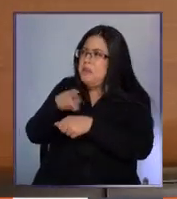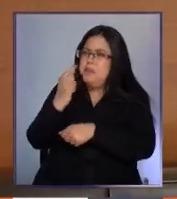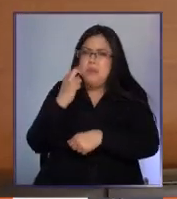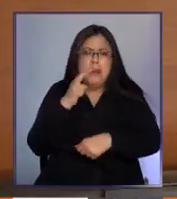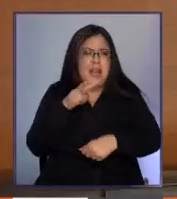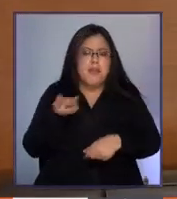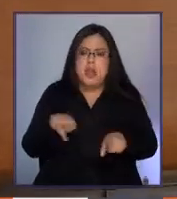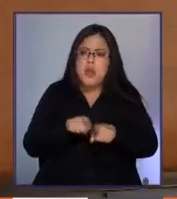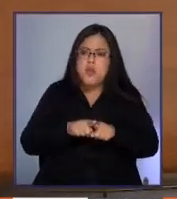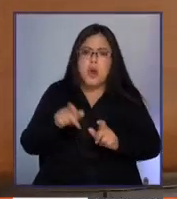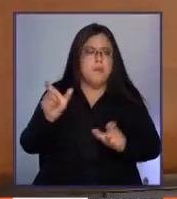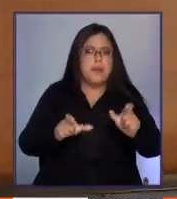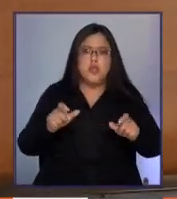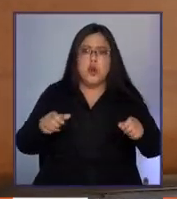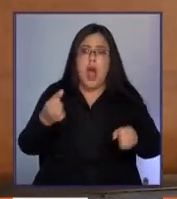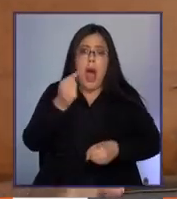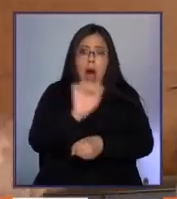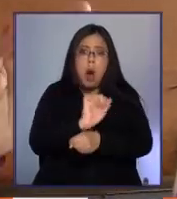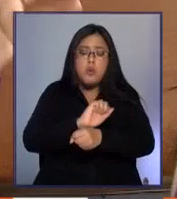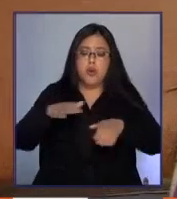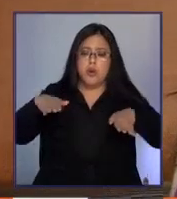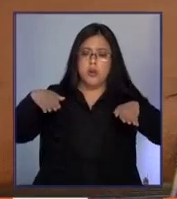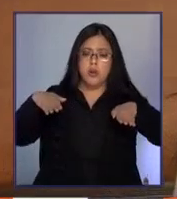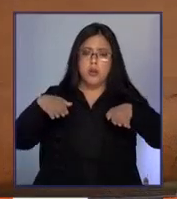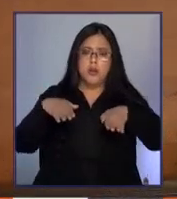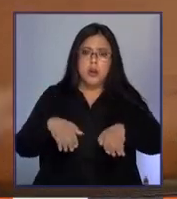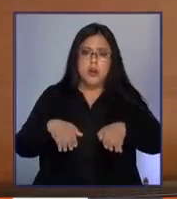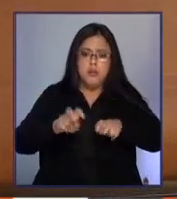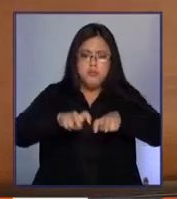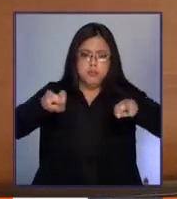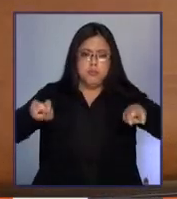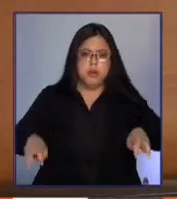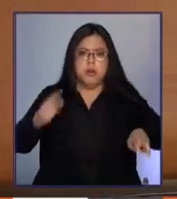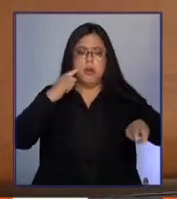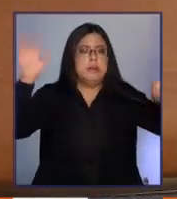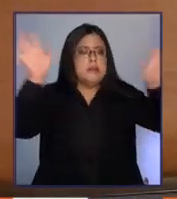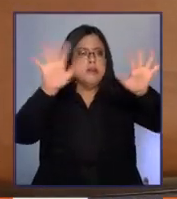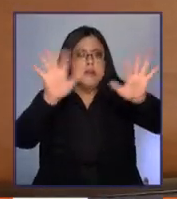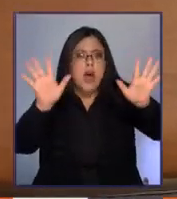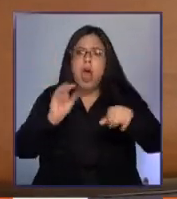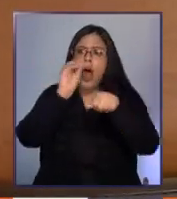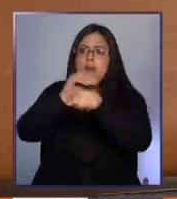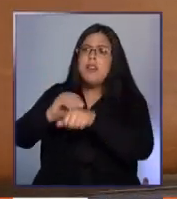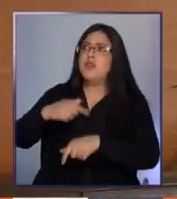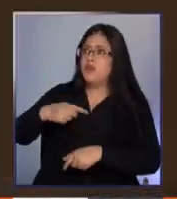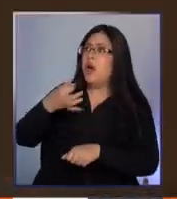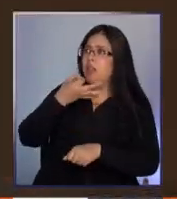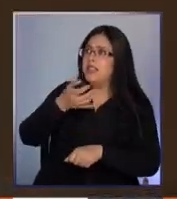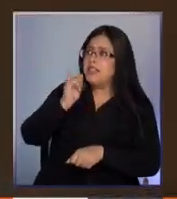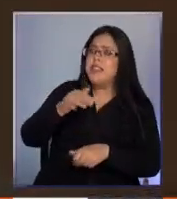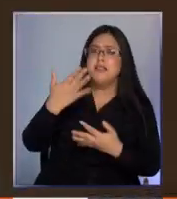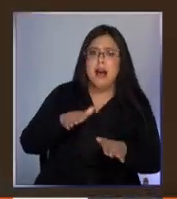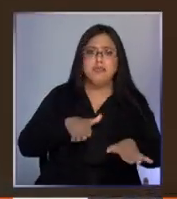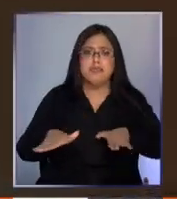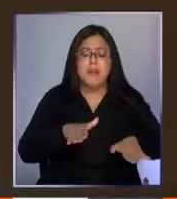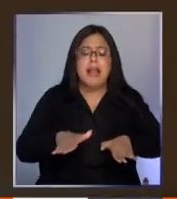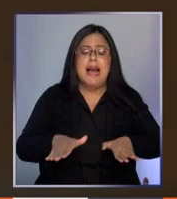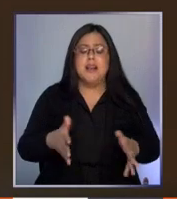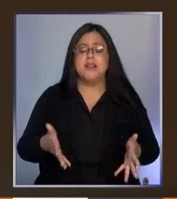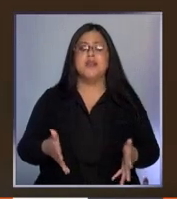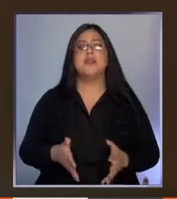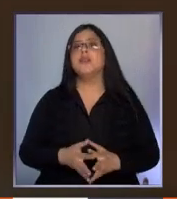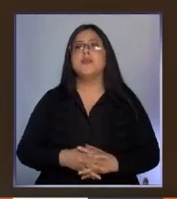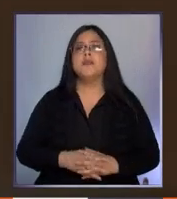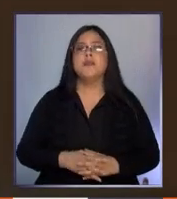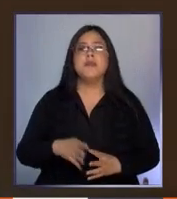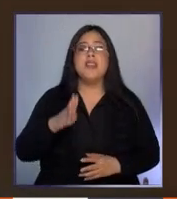el tránsito, todos pararon porque se dieron cuenta y se bajaron y hacían así. Sí, le decía yo, está temblando fuerte. En el